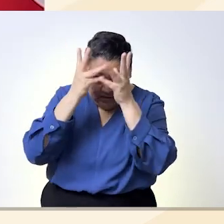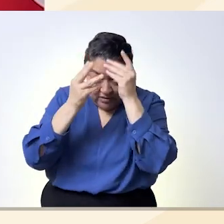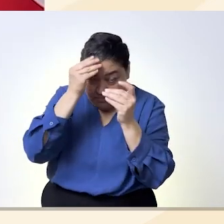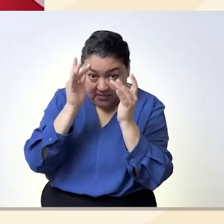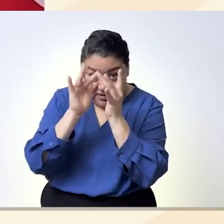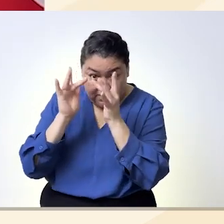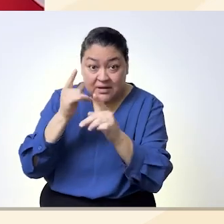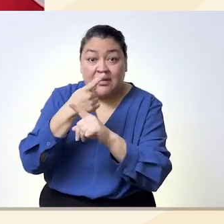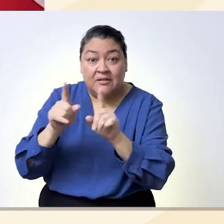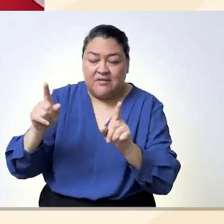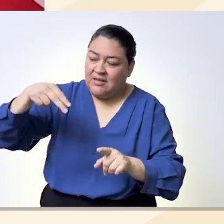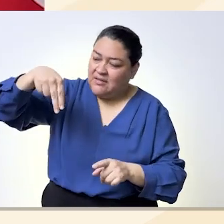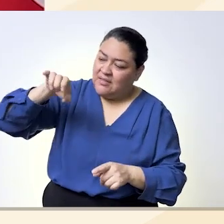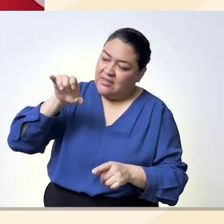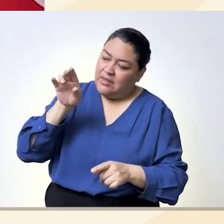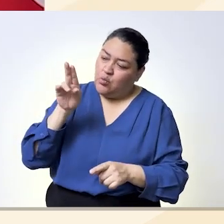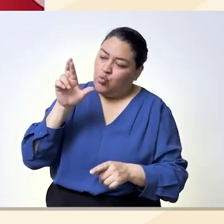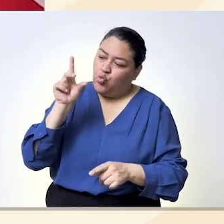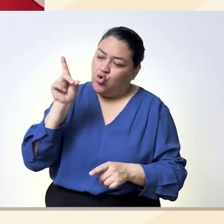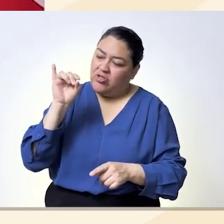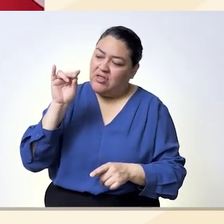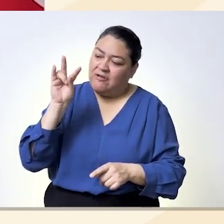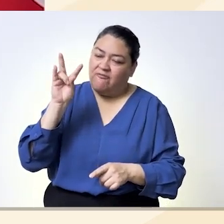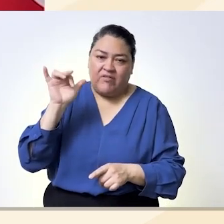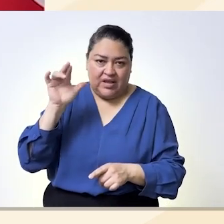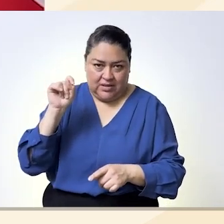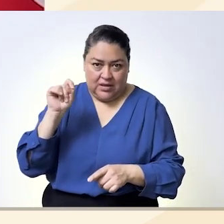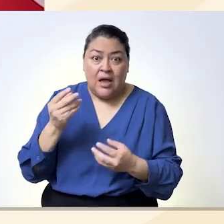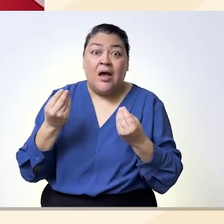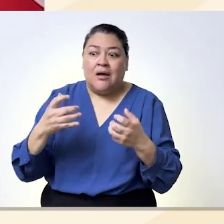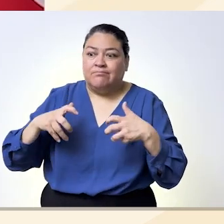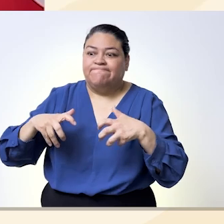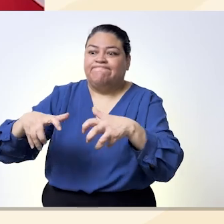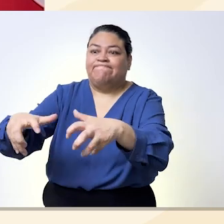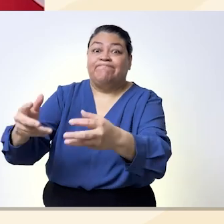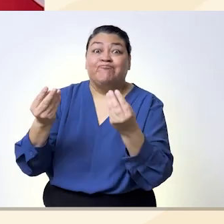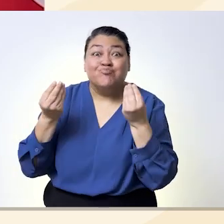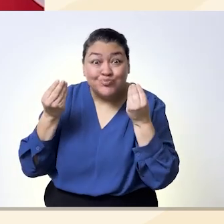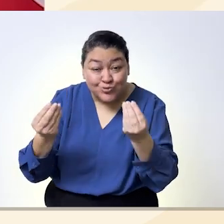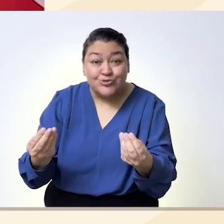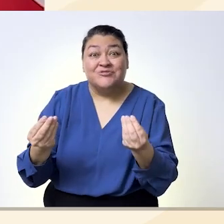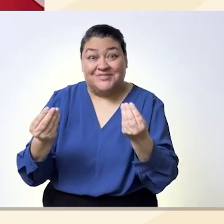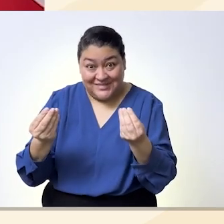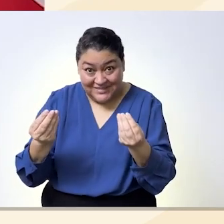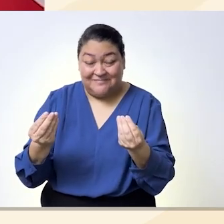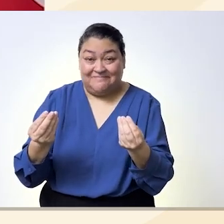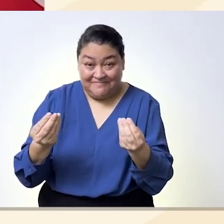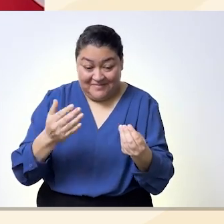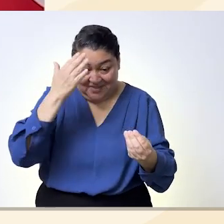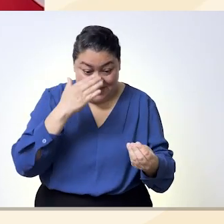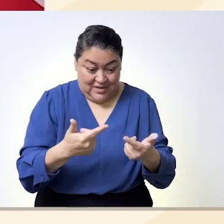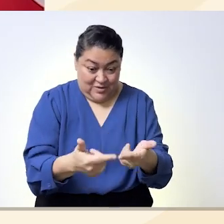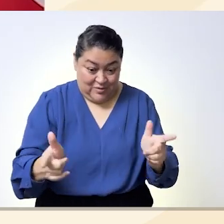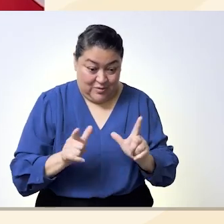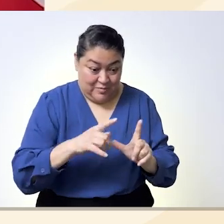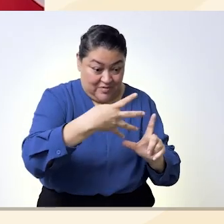pues muy presente porque habemos muchísimas personas dentro de la población LGBT que necesitamos primero